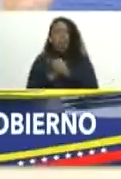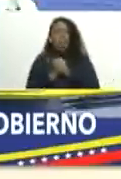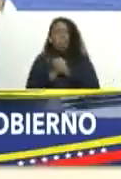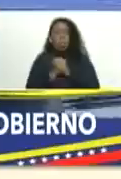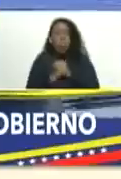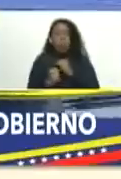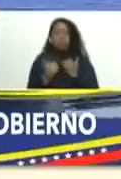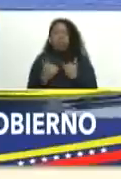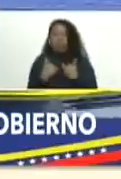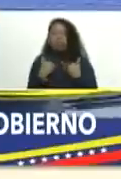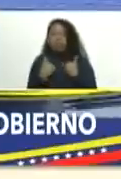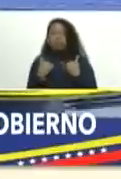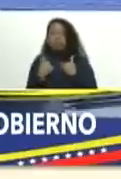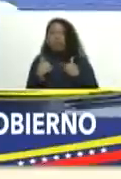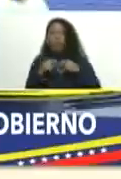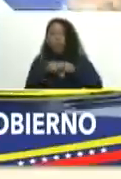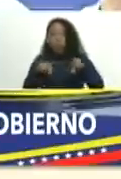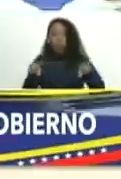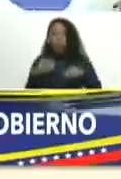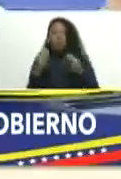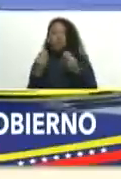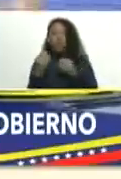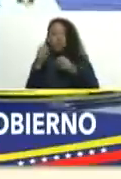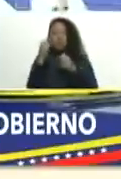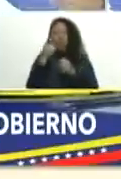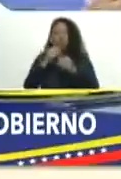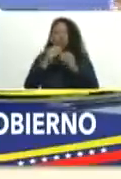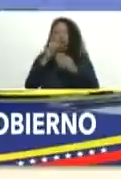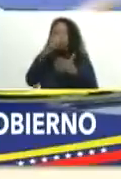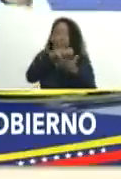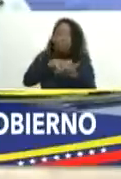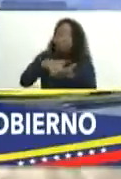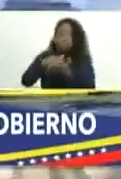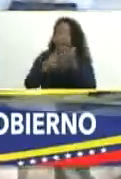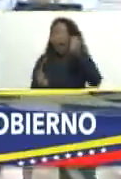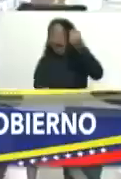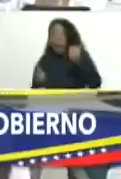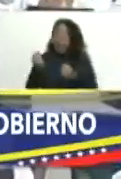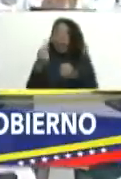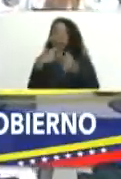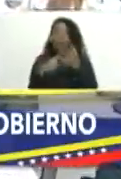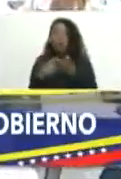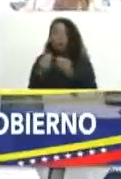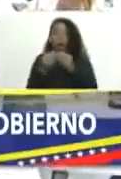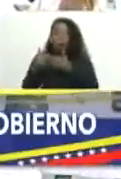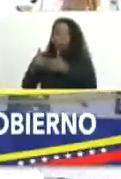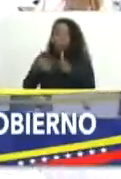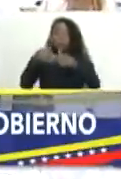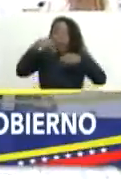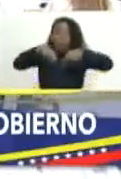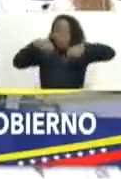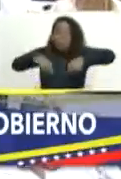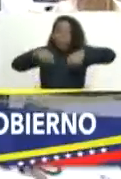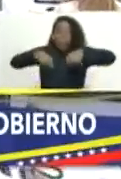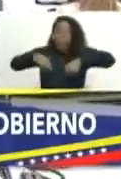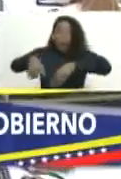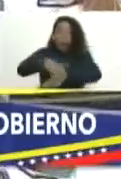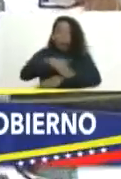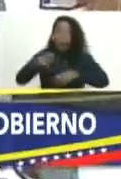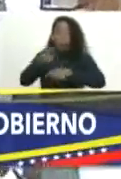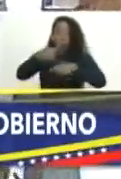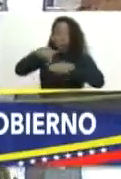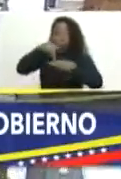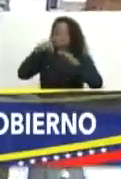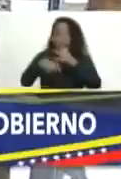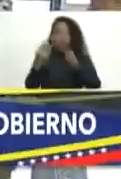tanta tubería? ¿Ah? Tanta maquinaria para abrir zanja, para abrir trinchera. ¿Cómo se hizo para parir tanta respuesta?